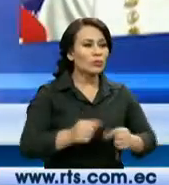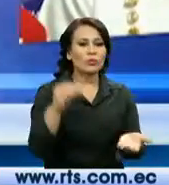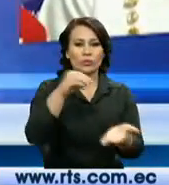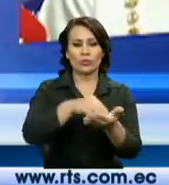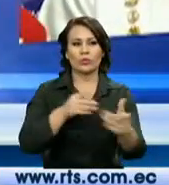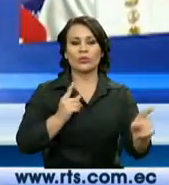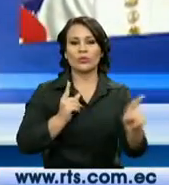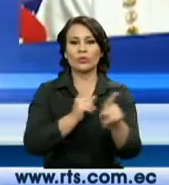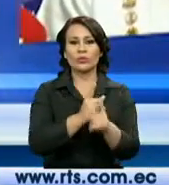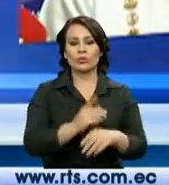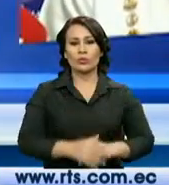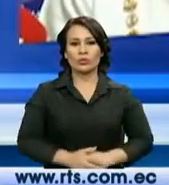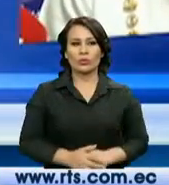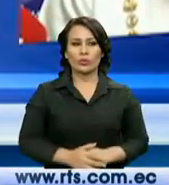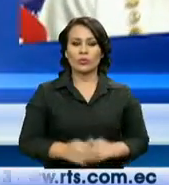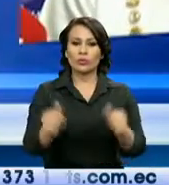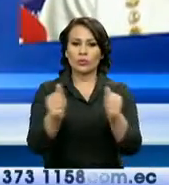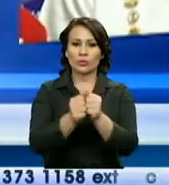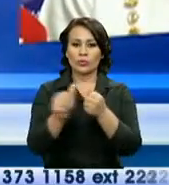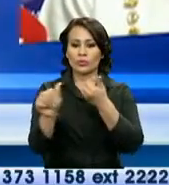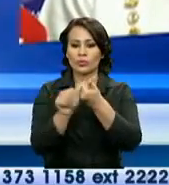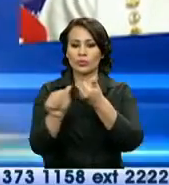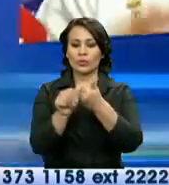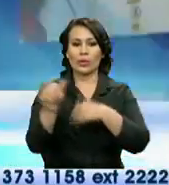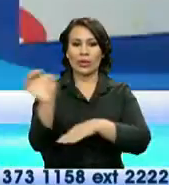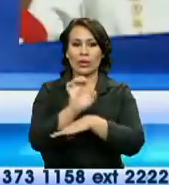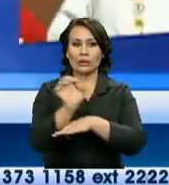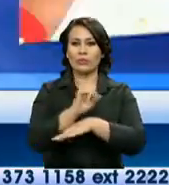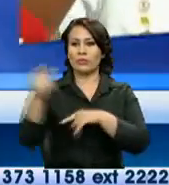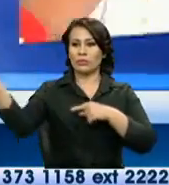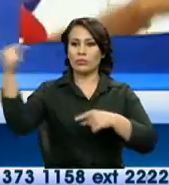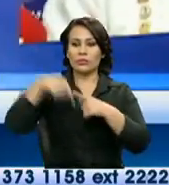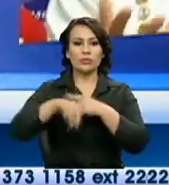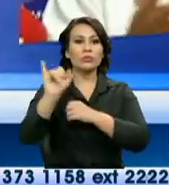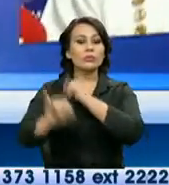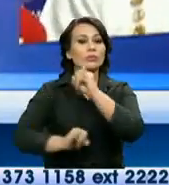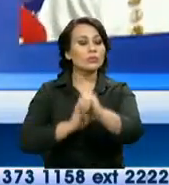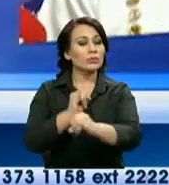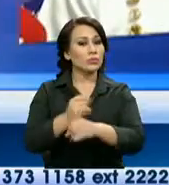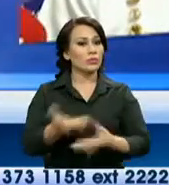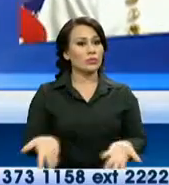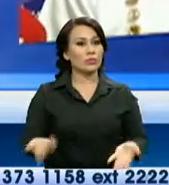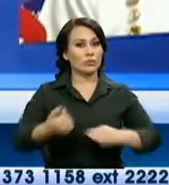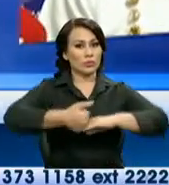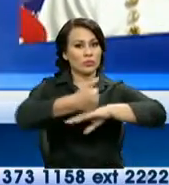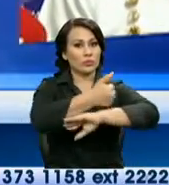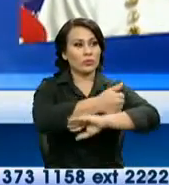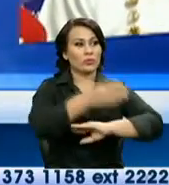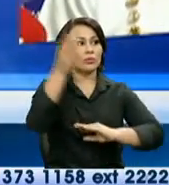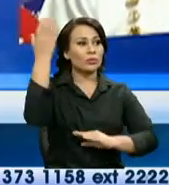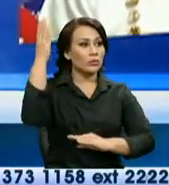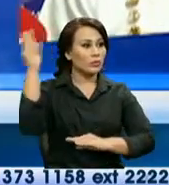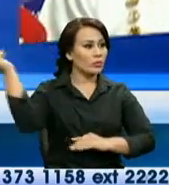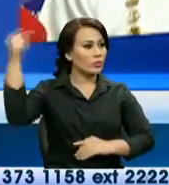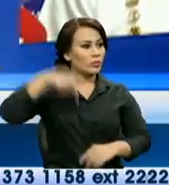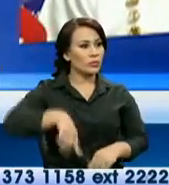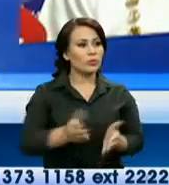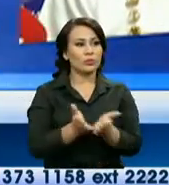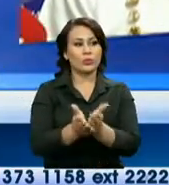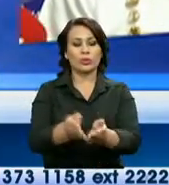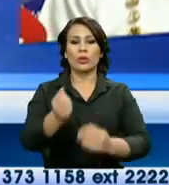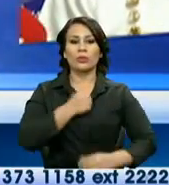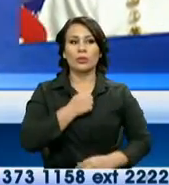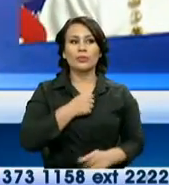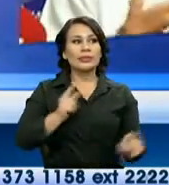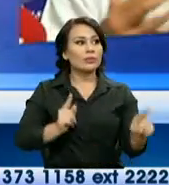de frontera con Ecuador, navegan en los límites internacionales. Si una autoridad colombiana, lancha colombiana, detecta